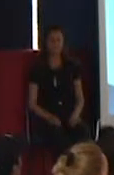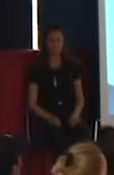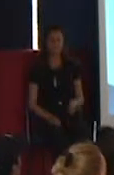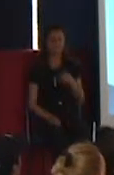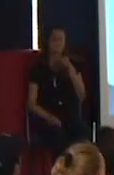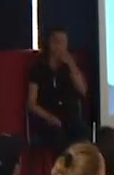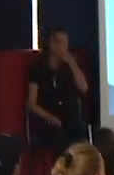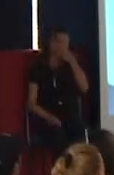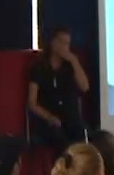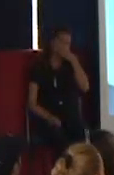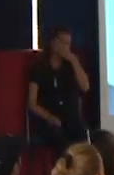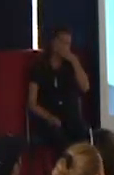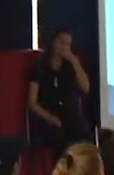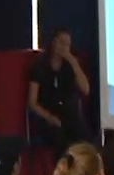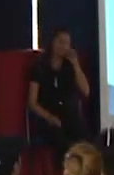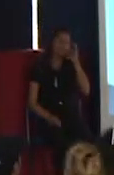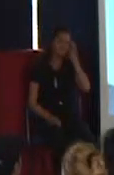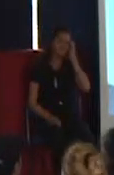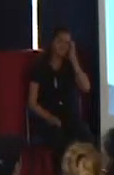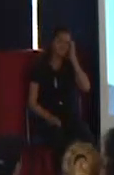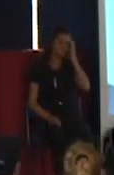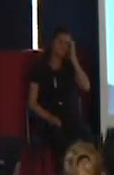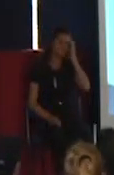Ya permítame en un segundito.